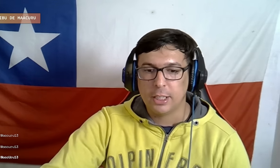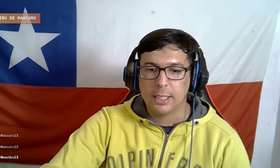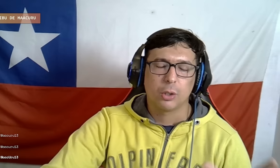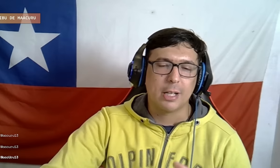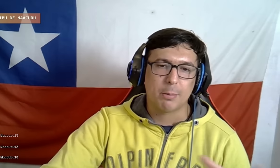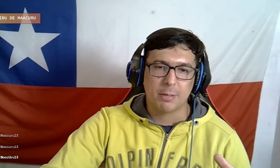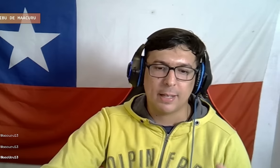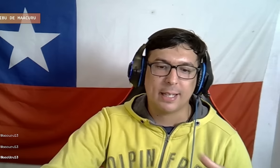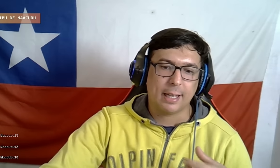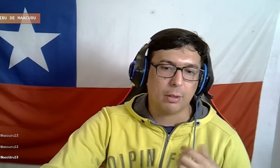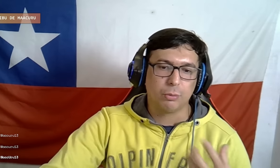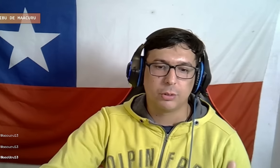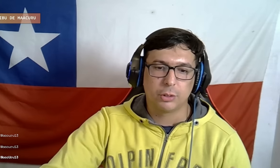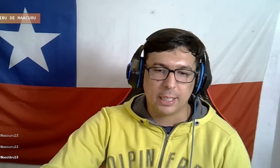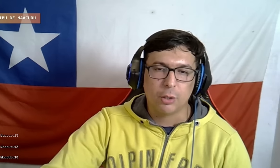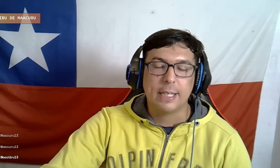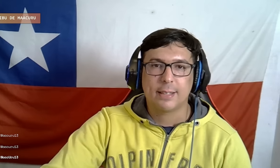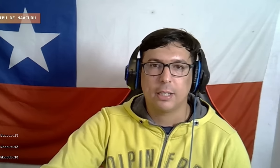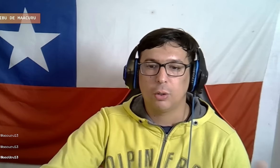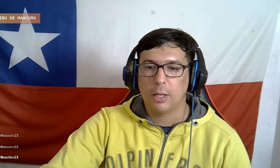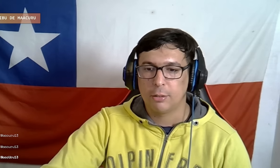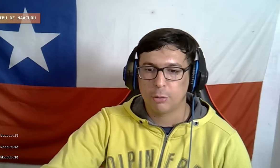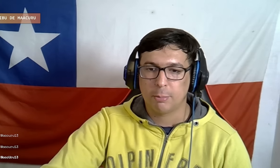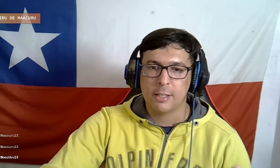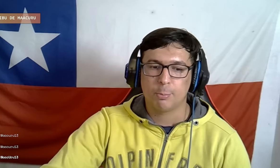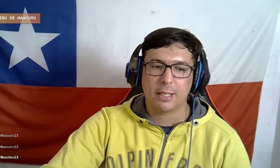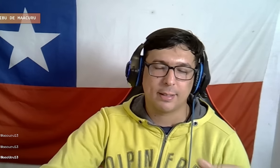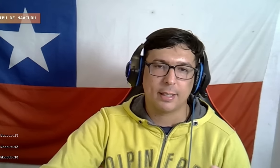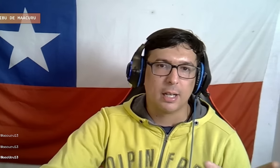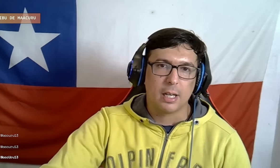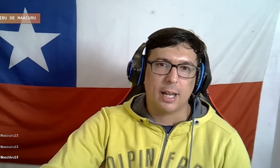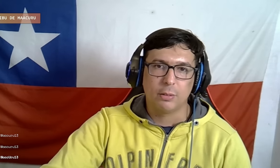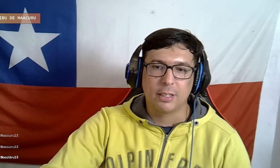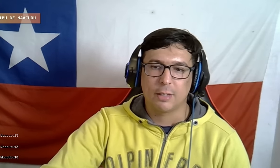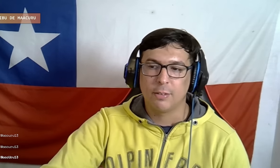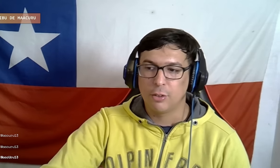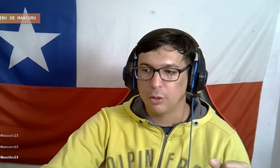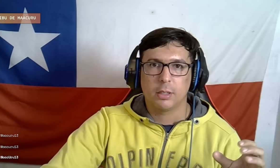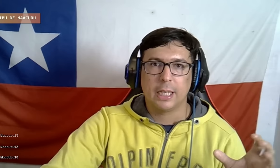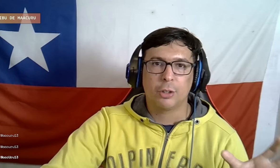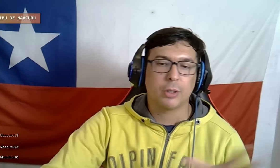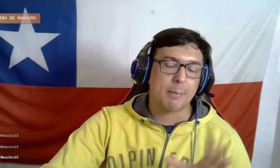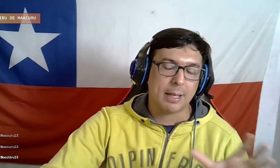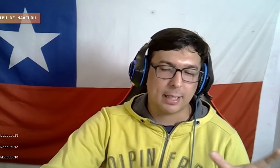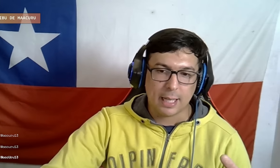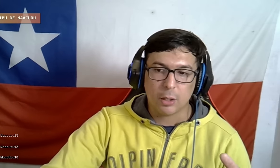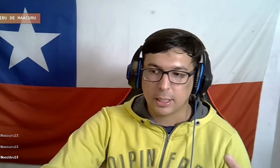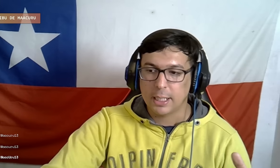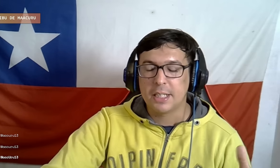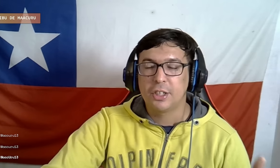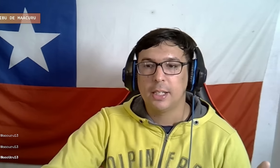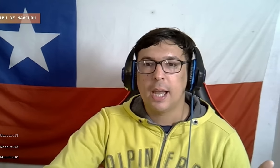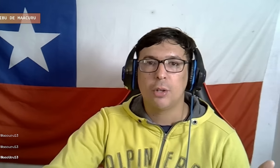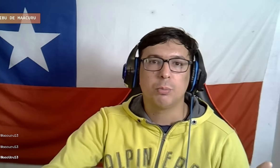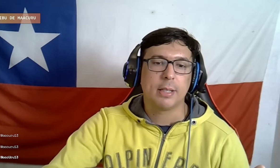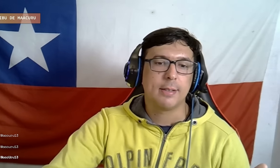en Chile. No es la primera vez que un chileno es traído a nuestro país para hacer alguna intervención. Esto está más que claro que